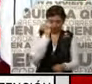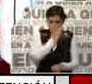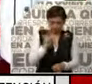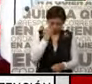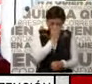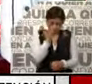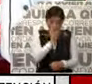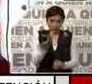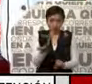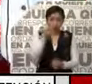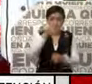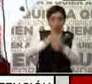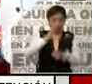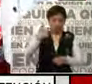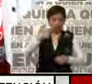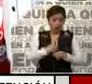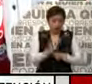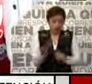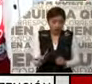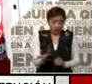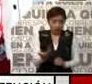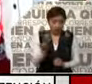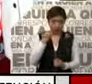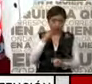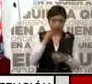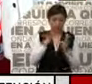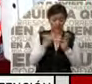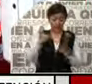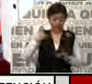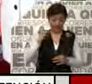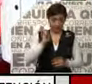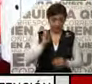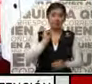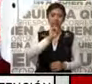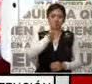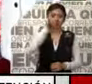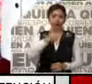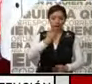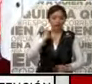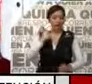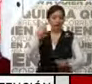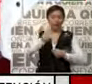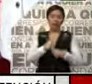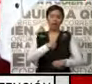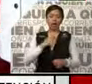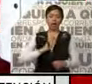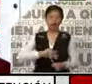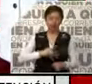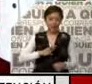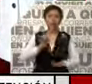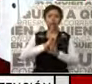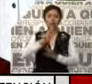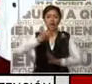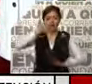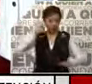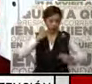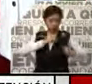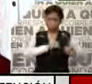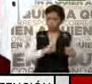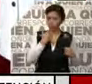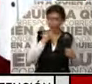a tiempo la detección. Sí, de hecho la detección fue muy a tiempo, ya me hicieron la cirugía correspondiente